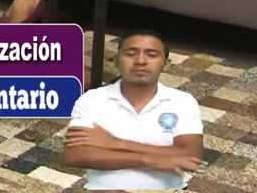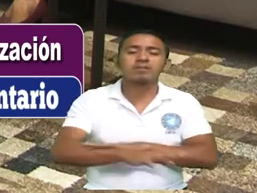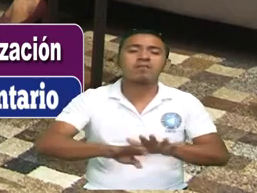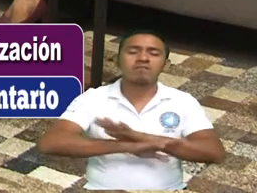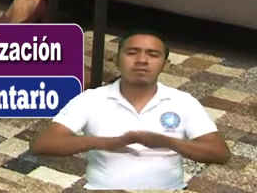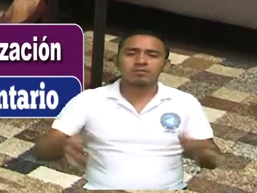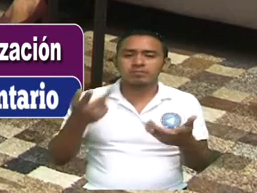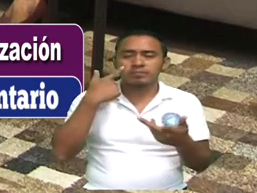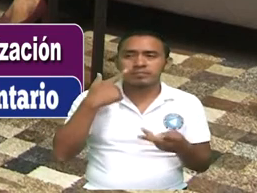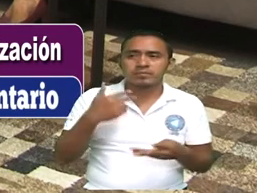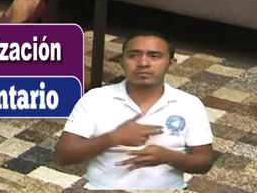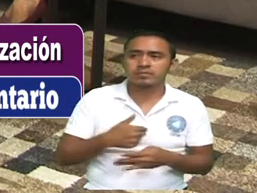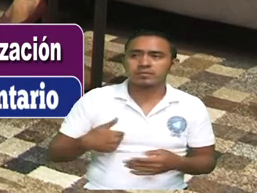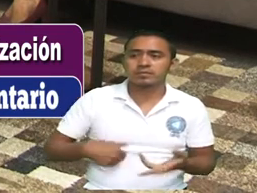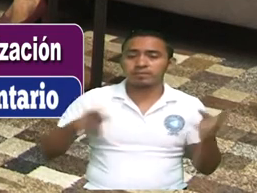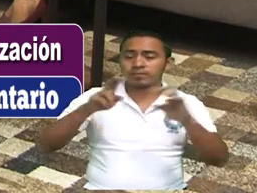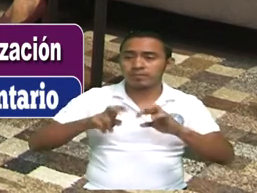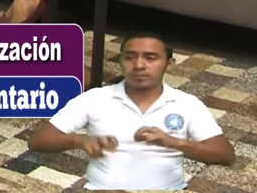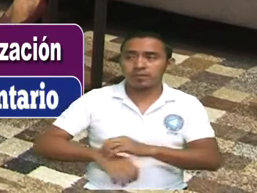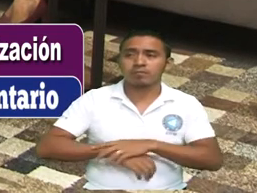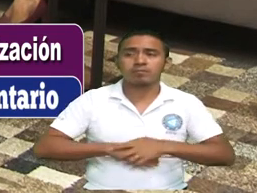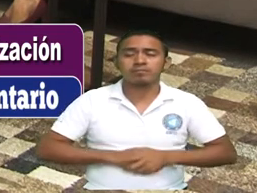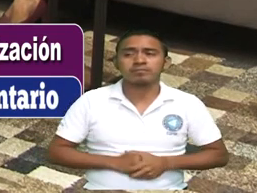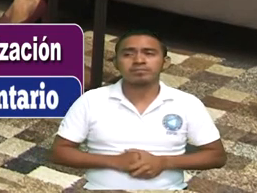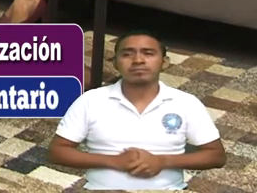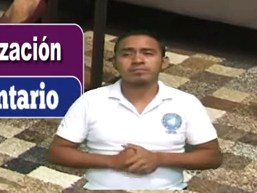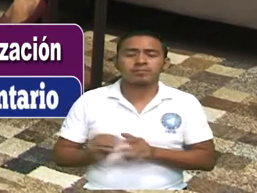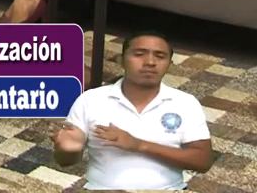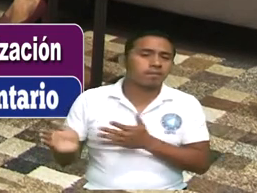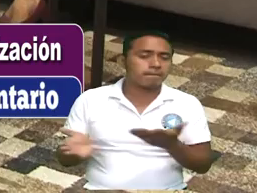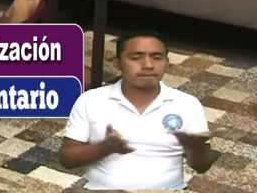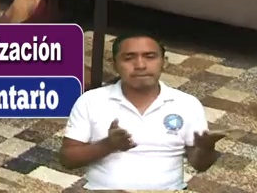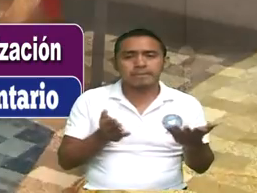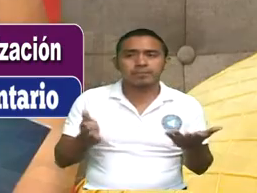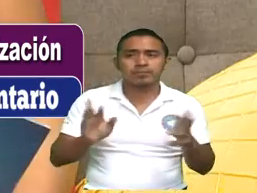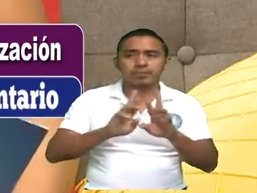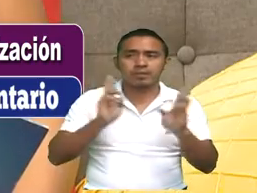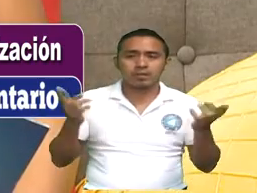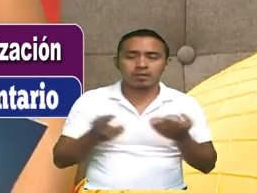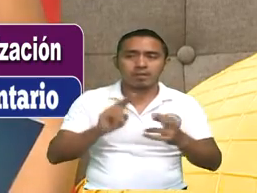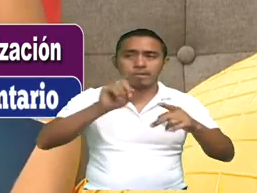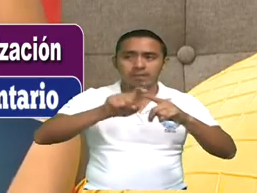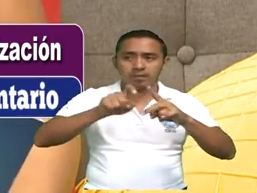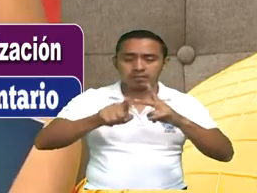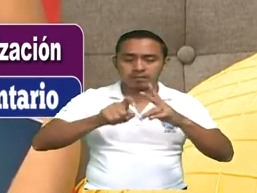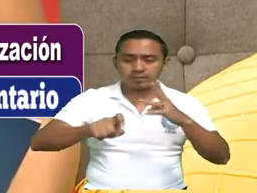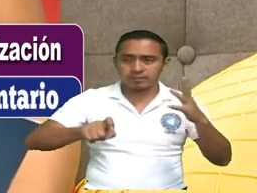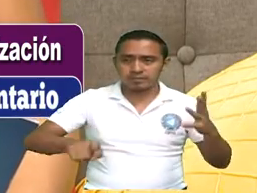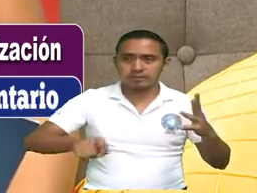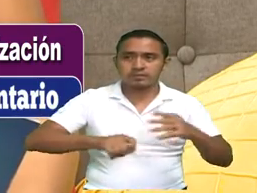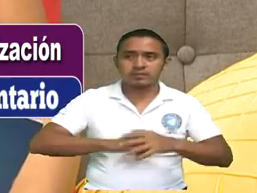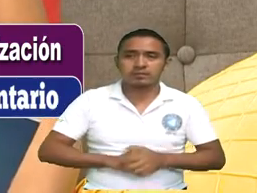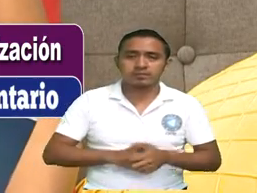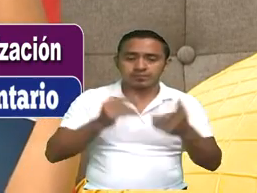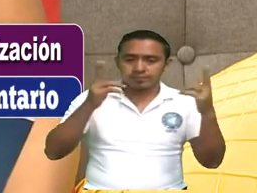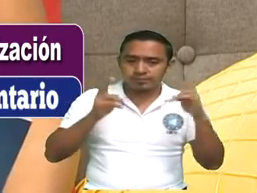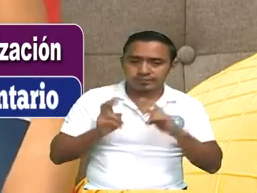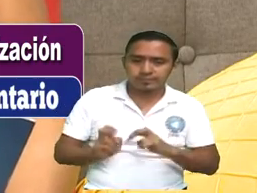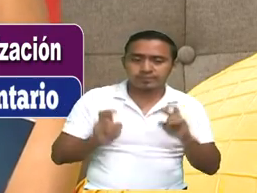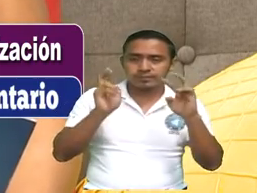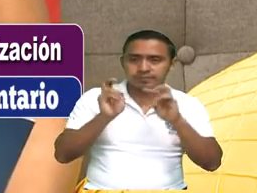eso. Ah, claro. Y aparte de las reuniones mensuales que tienen, ¿no?, de